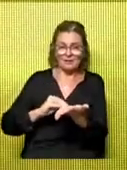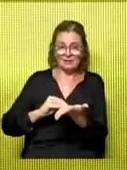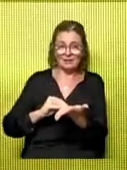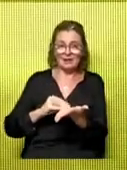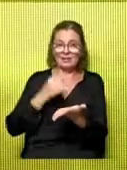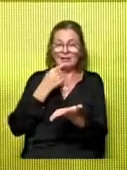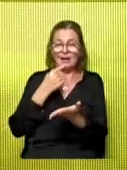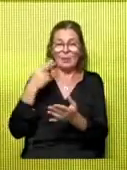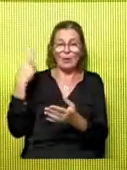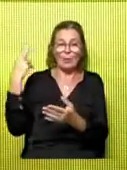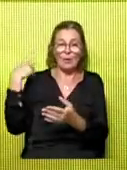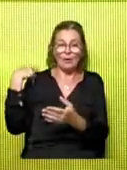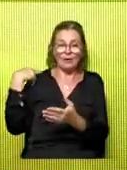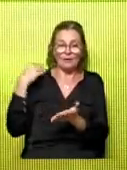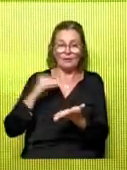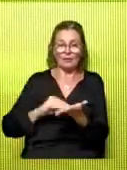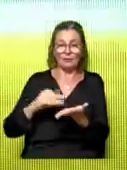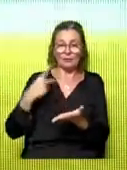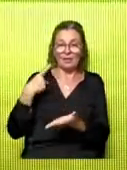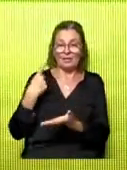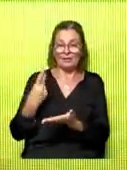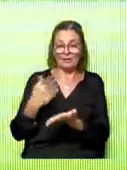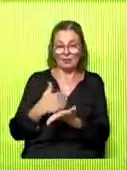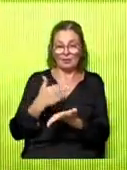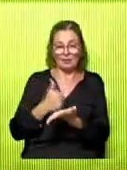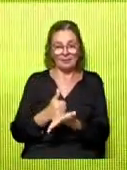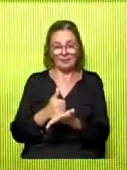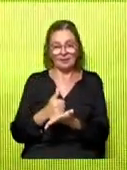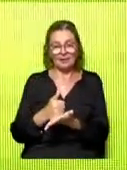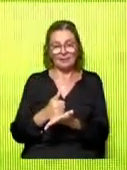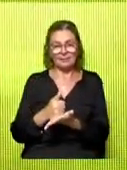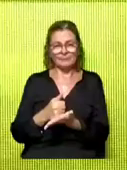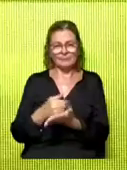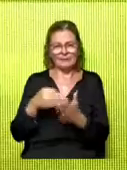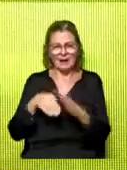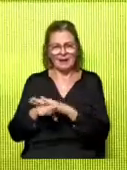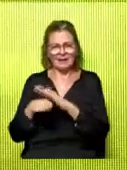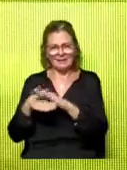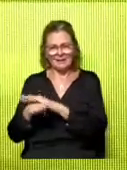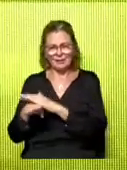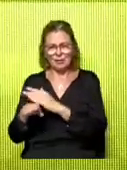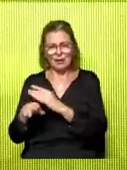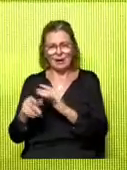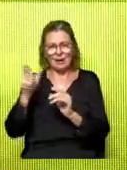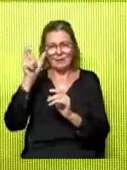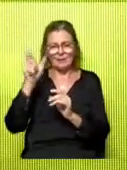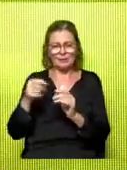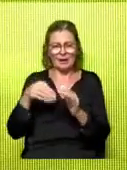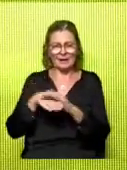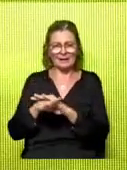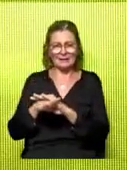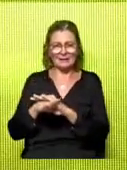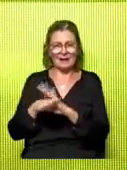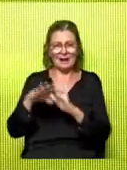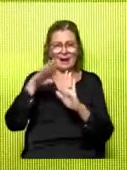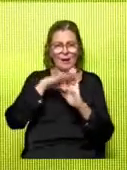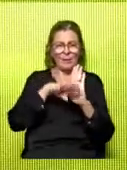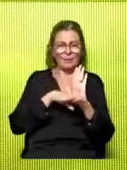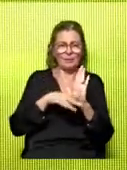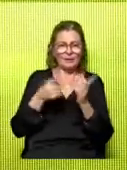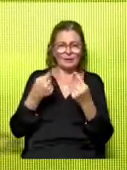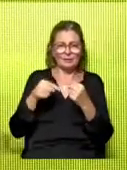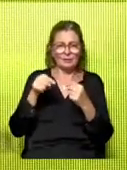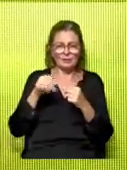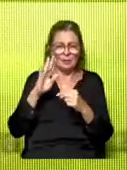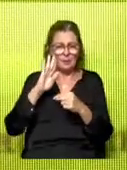digamos, como jefes de oficinas, como directores departamentales, permeando el acceso de las personas a el ingreso a los programas. Entonces eso